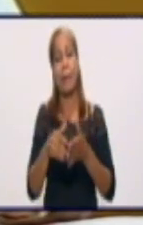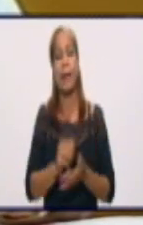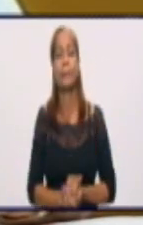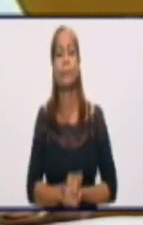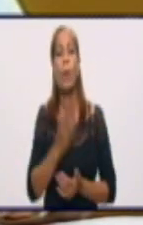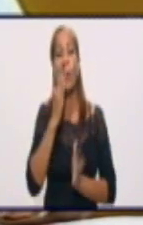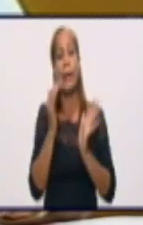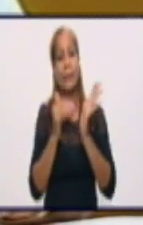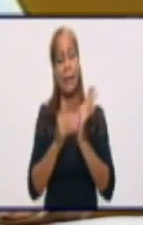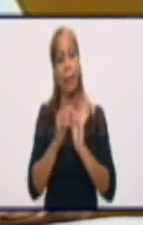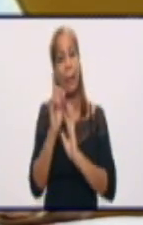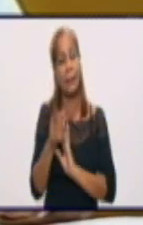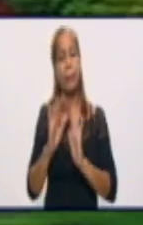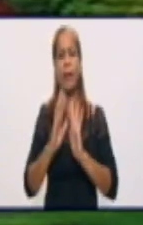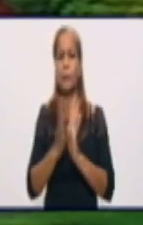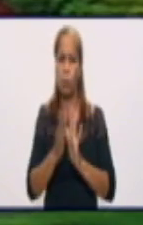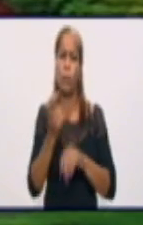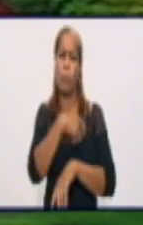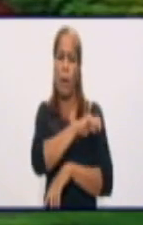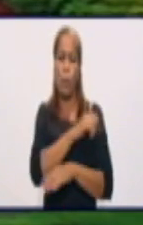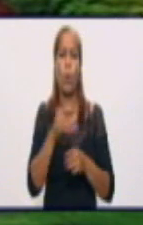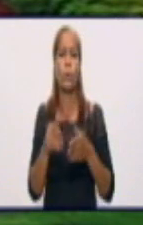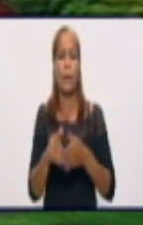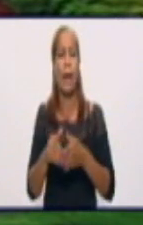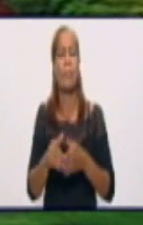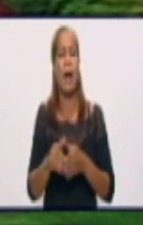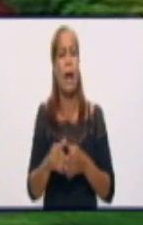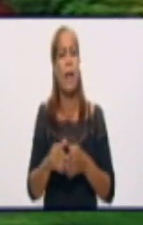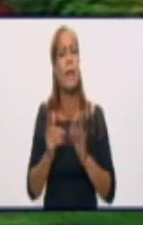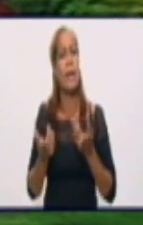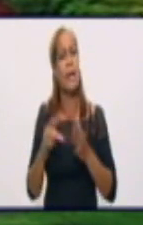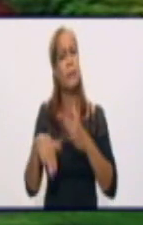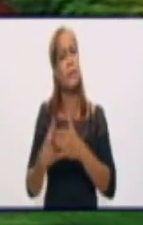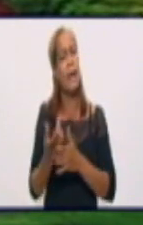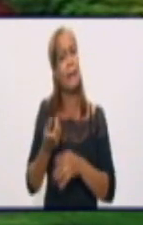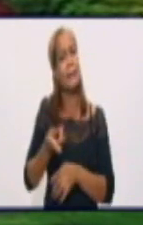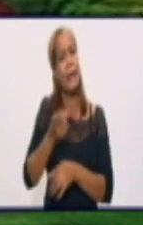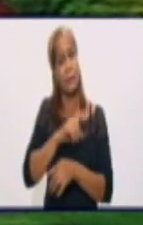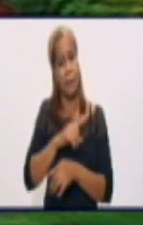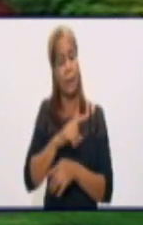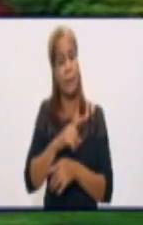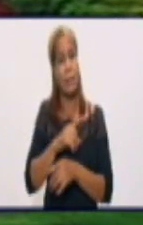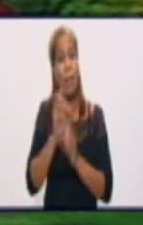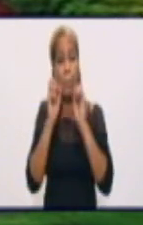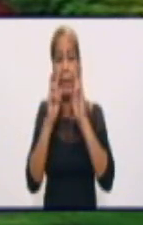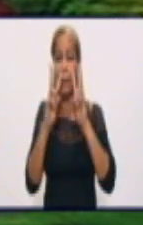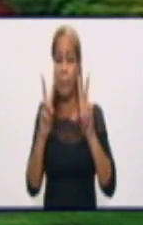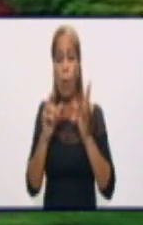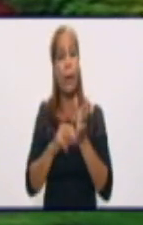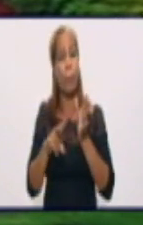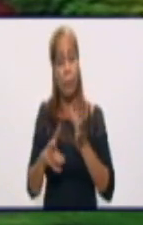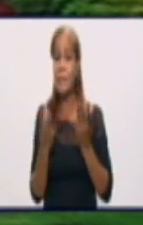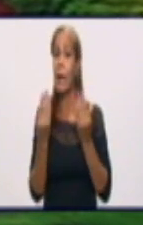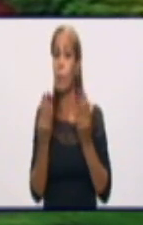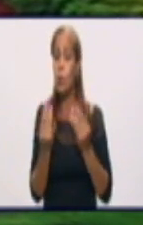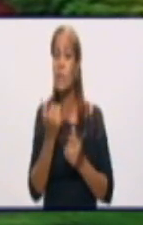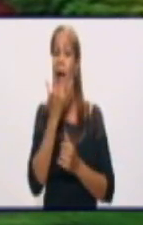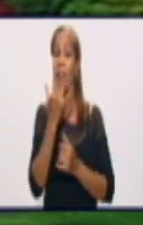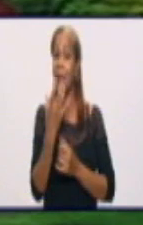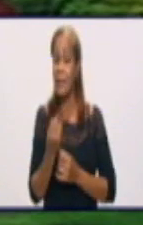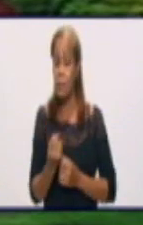en la jornada anterior vivimos en la provincia un día en el que hubo varias afectaciones del servicio